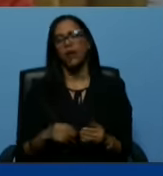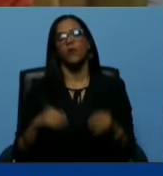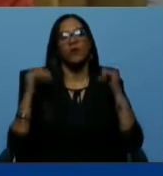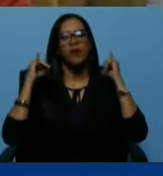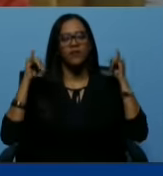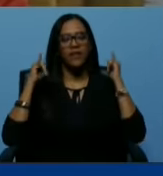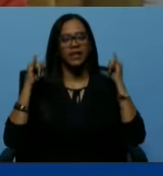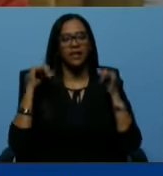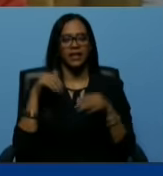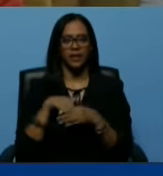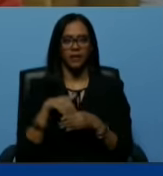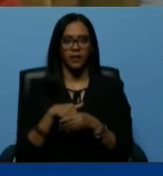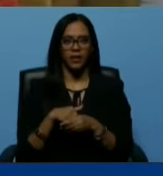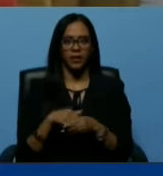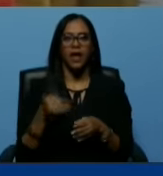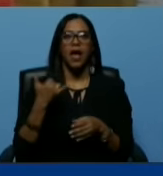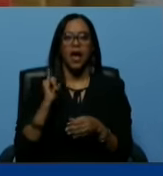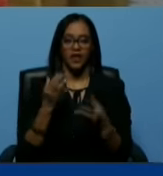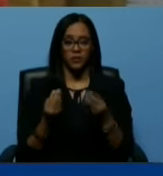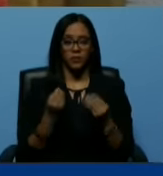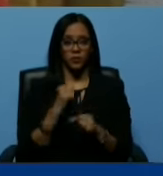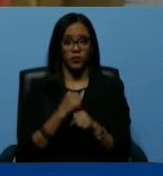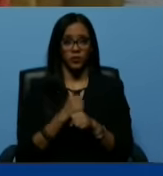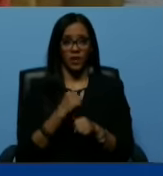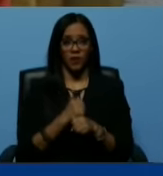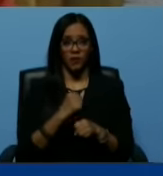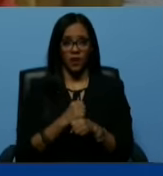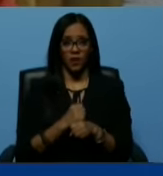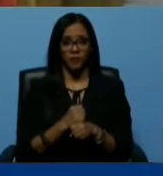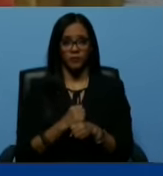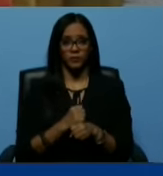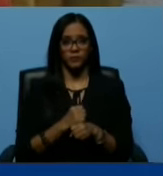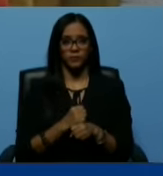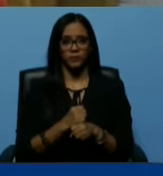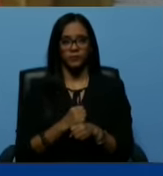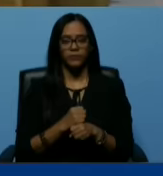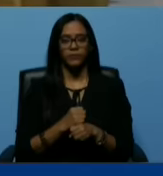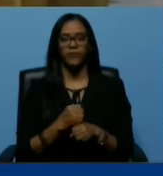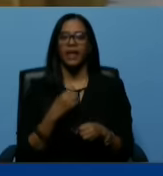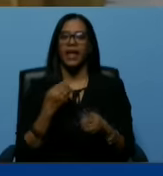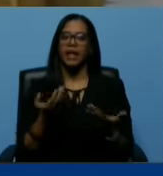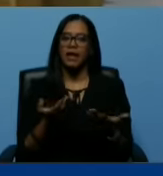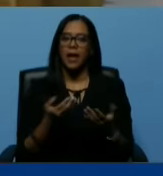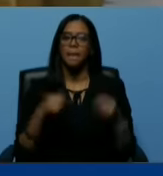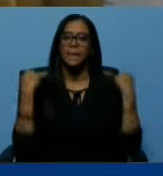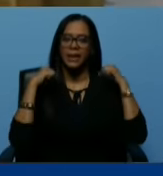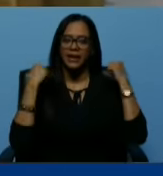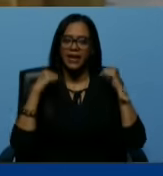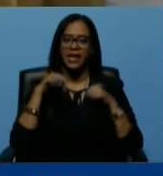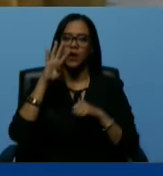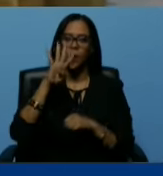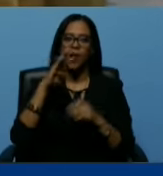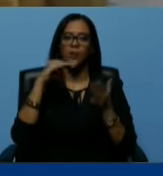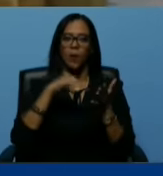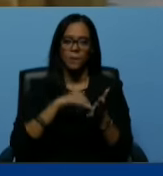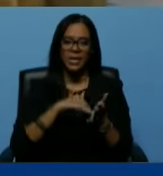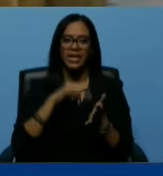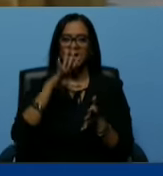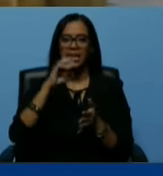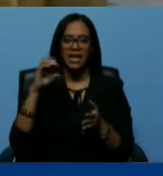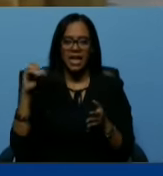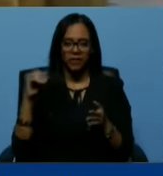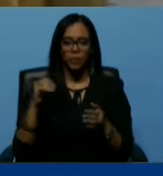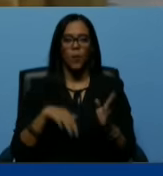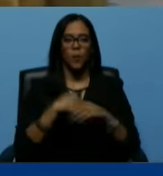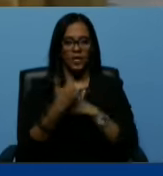electoral. Hay mucho trabajo en el territorio, en la ejecución de los 4.500 proyectos que ya